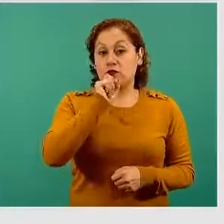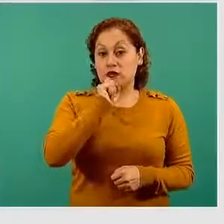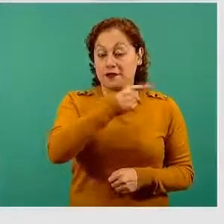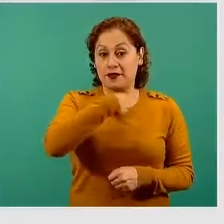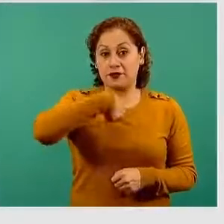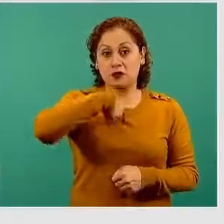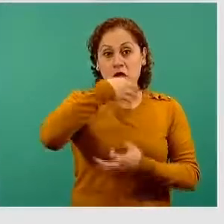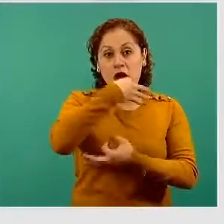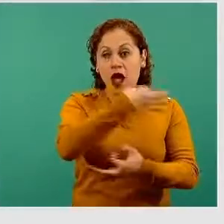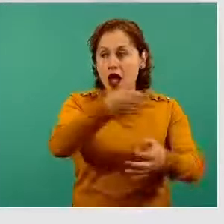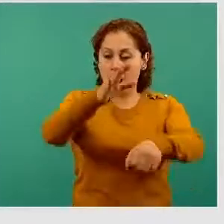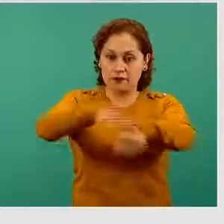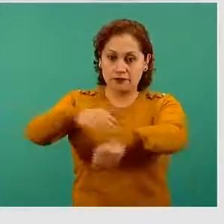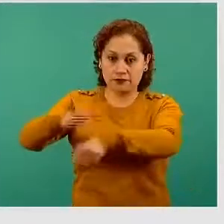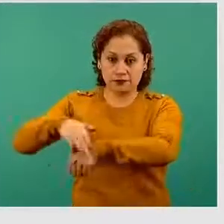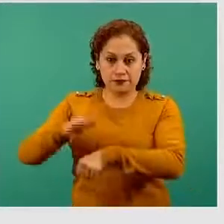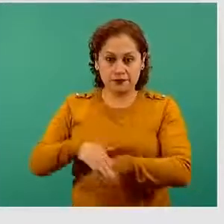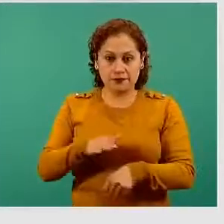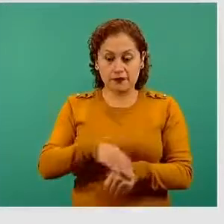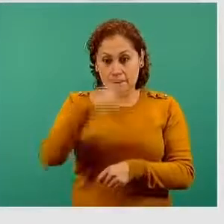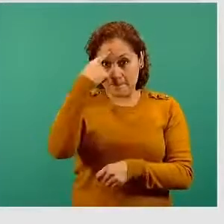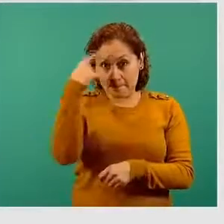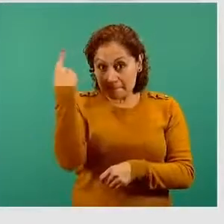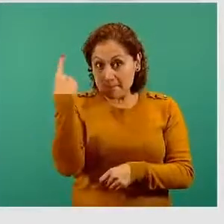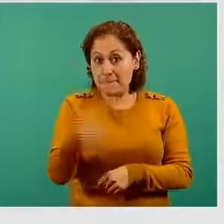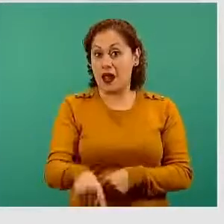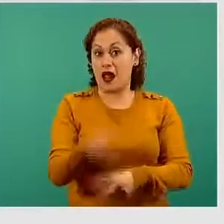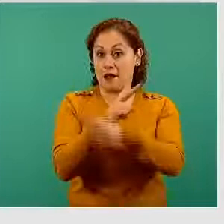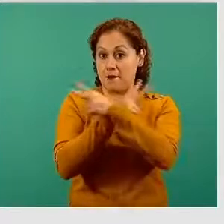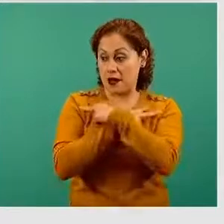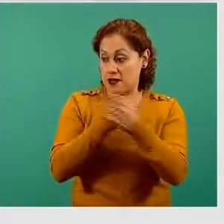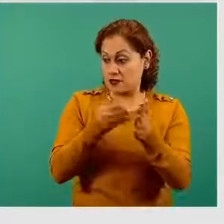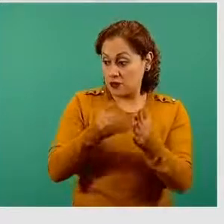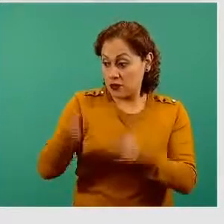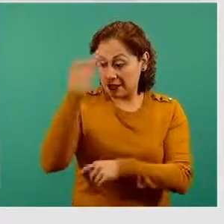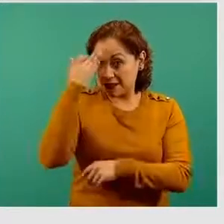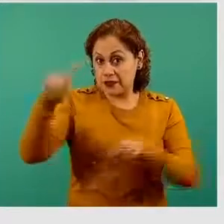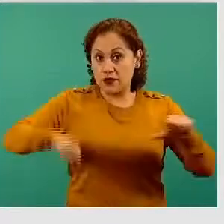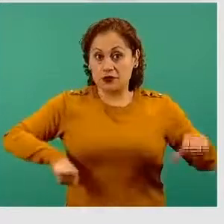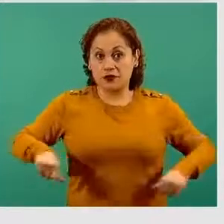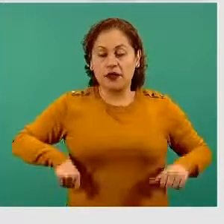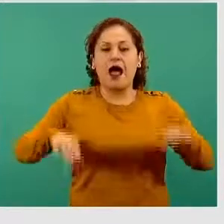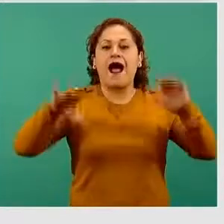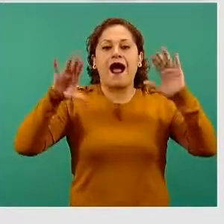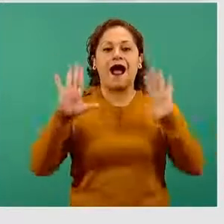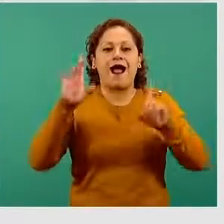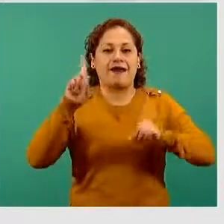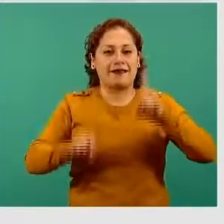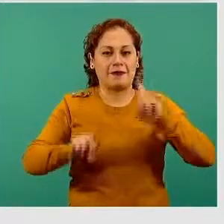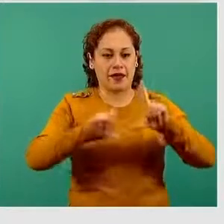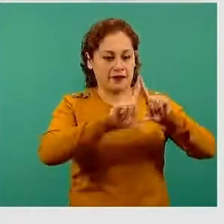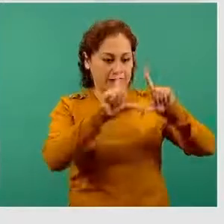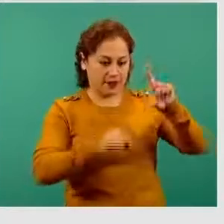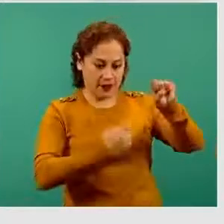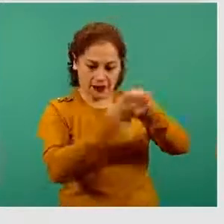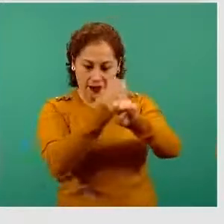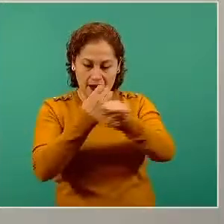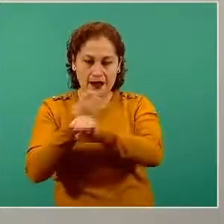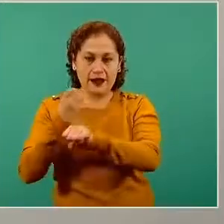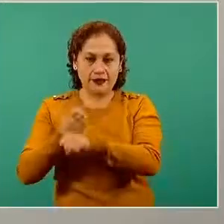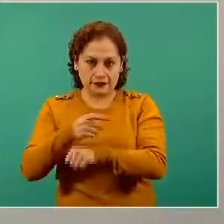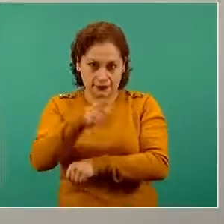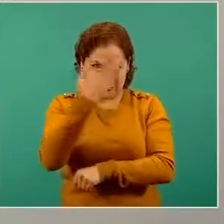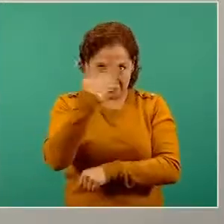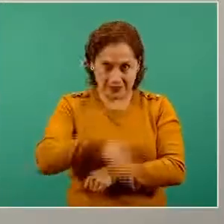momento vendrán o estarán de la mano con los niveles de riesgo de cada entidad. Recordemos que tenemos entidades que están en el